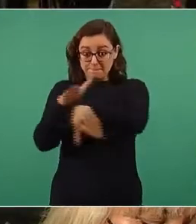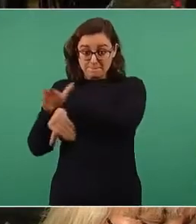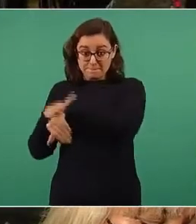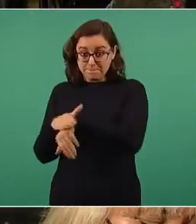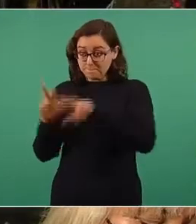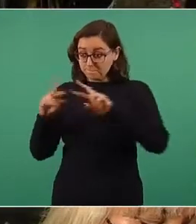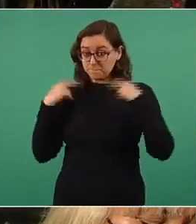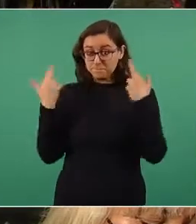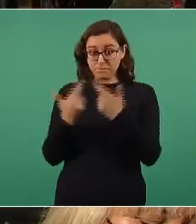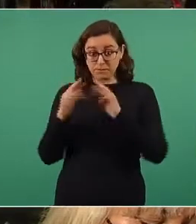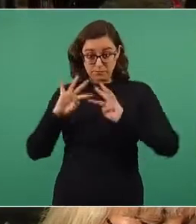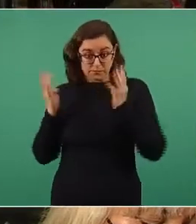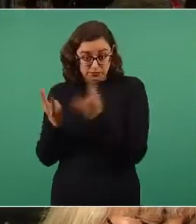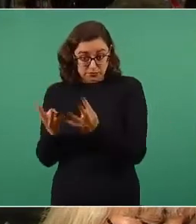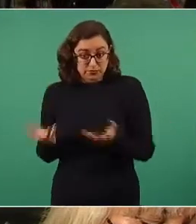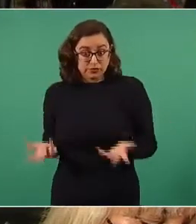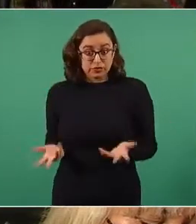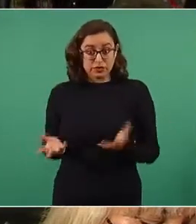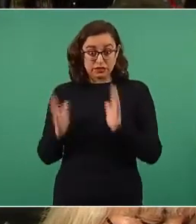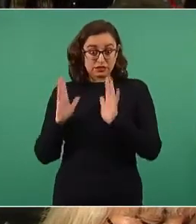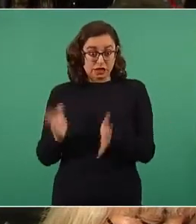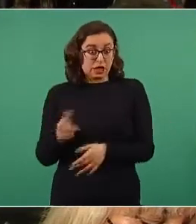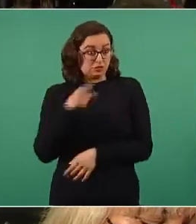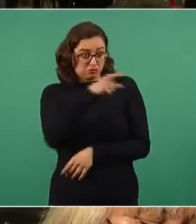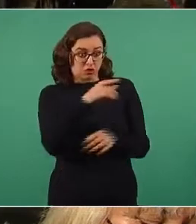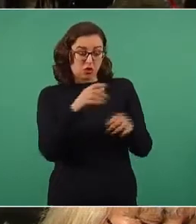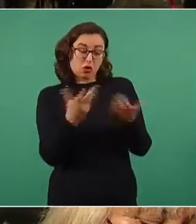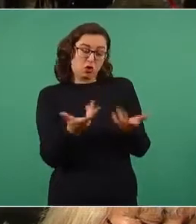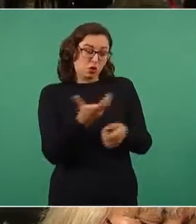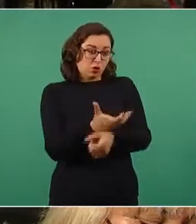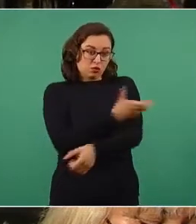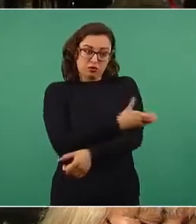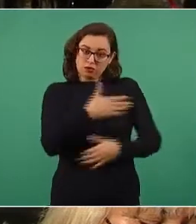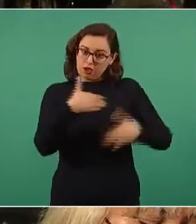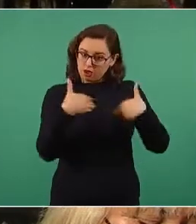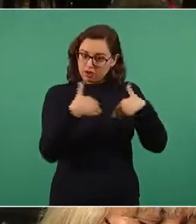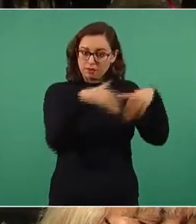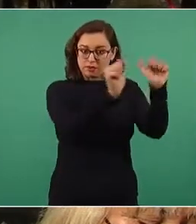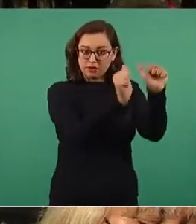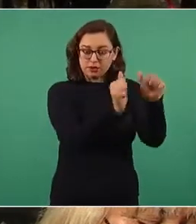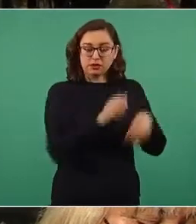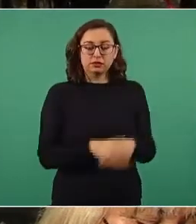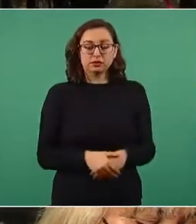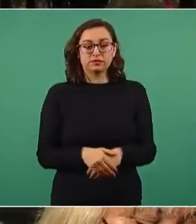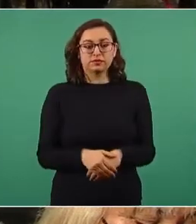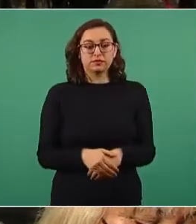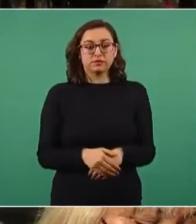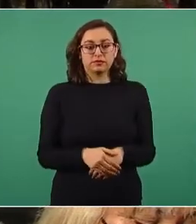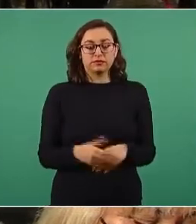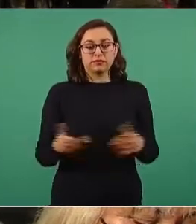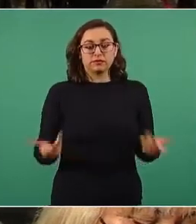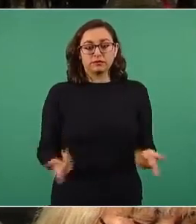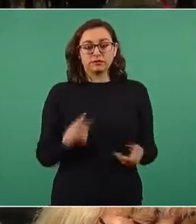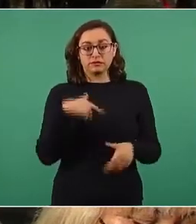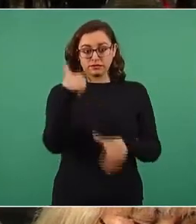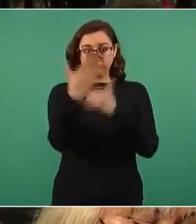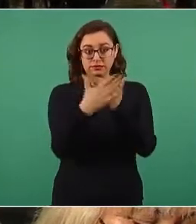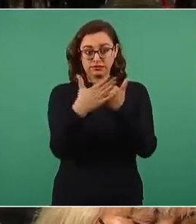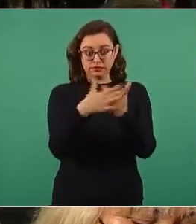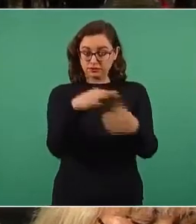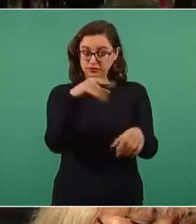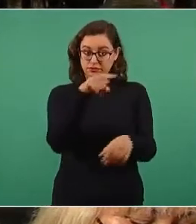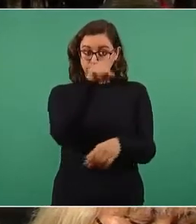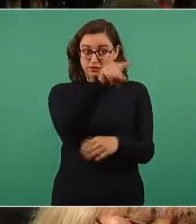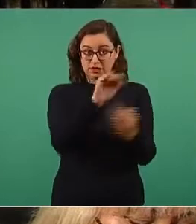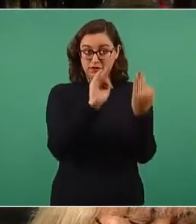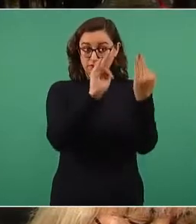eso incluso ayudaría a que se vayan los compañeros, que se retiren de su plantón, que por cierto está enfrente de la casilla donde va a votar el